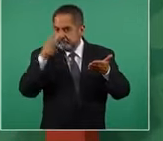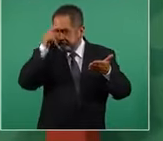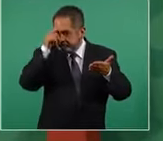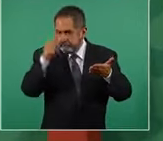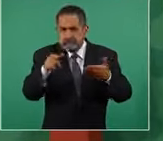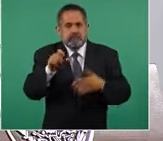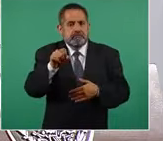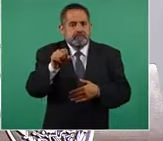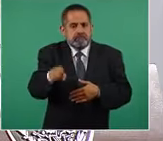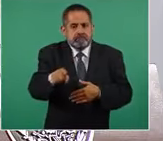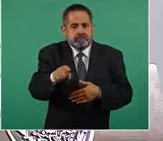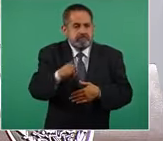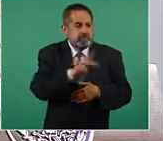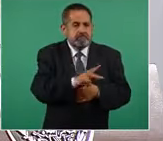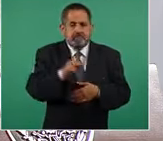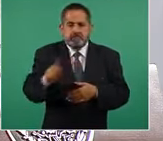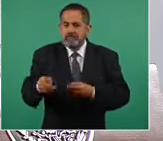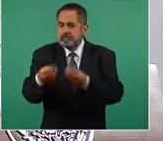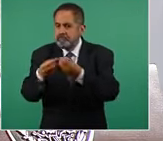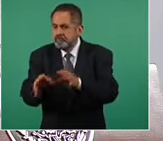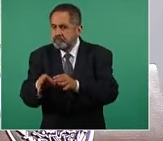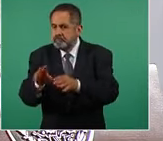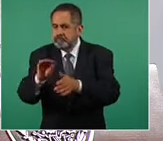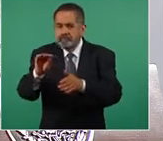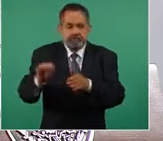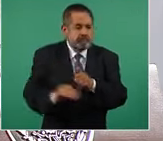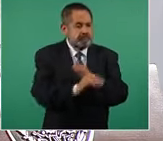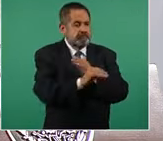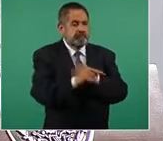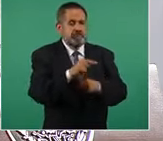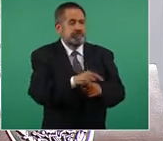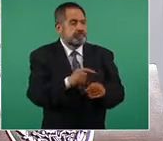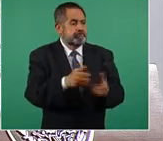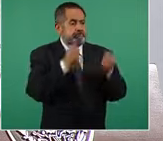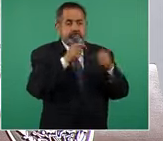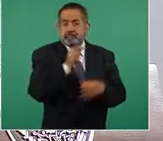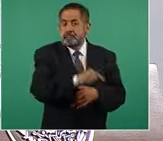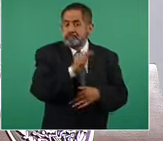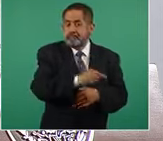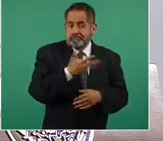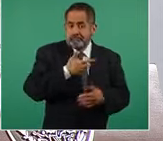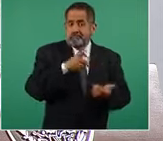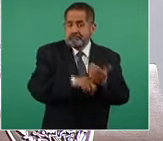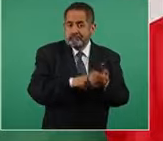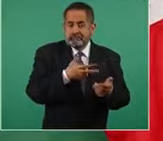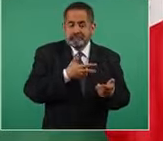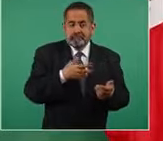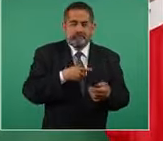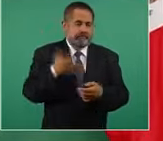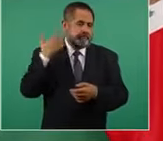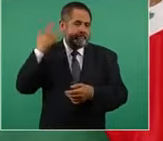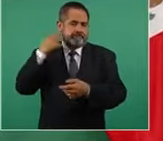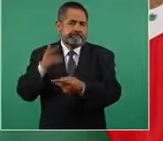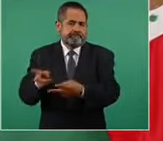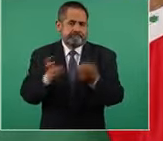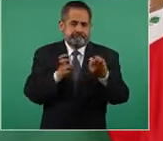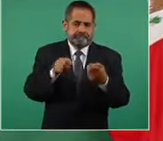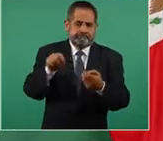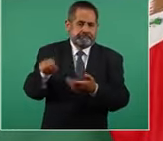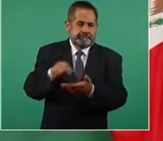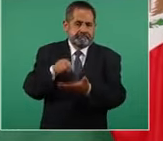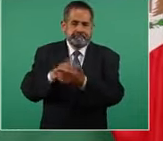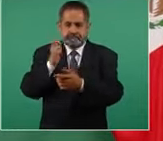se dio a conocer de que eran armas que se habían sustraído